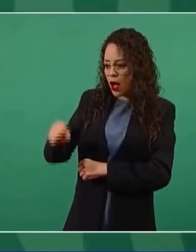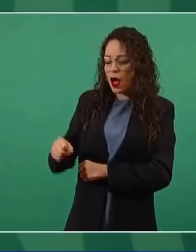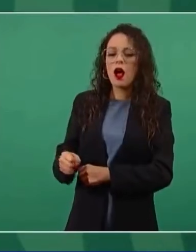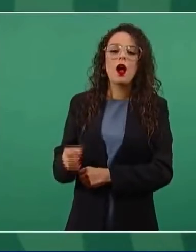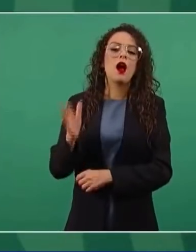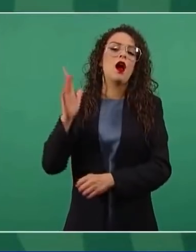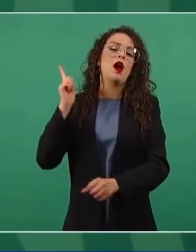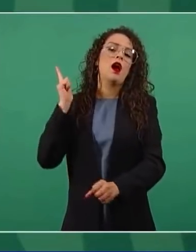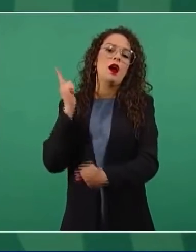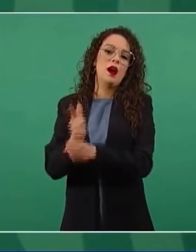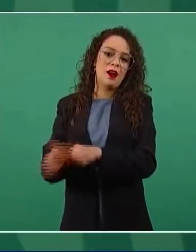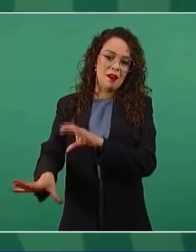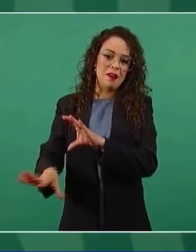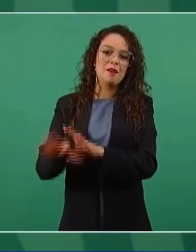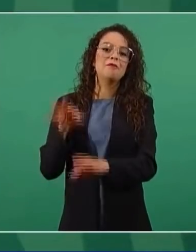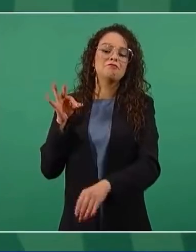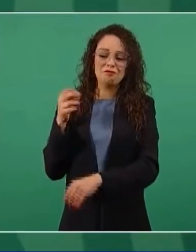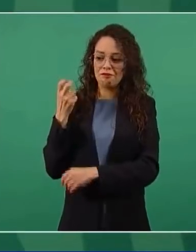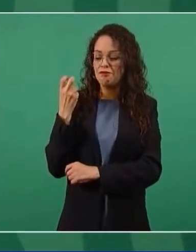estaba, ¿sí?,